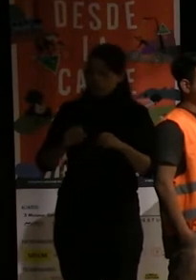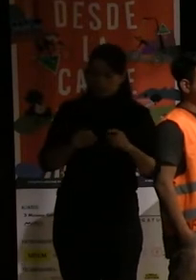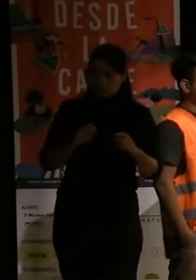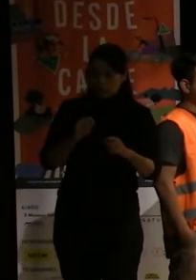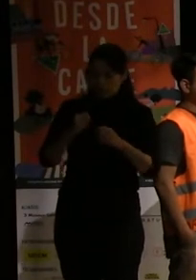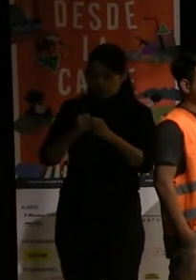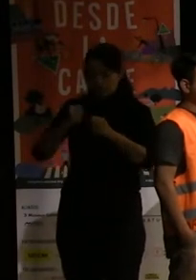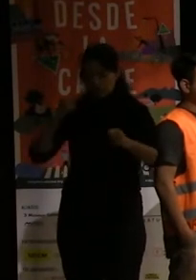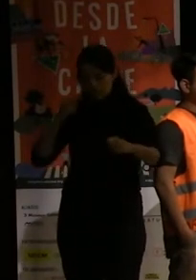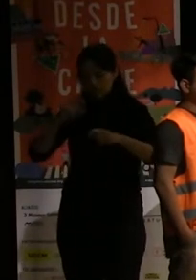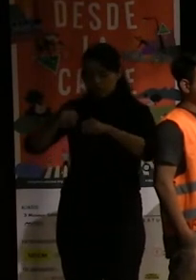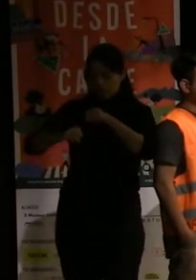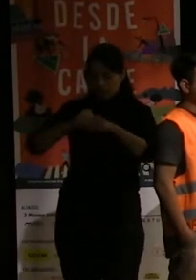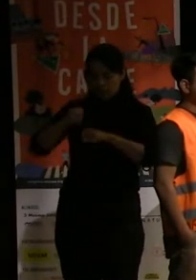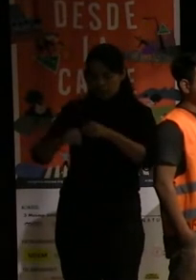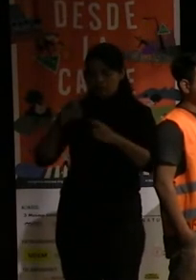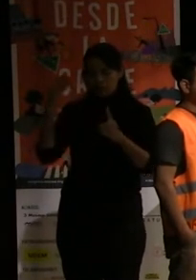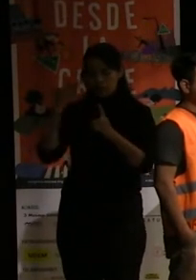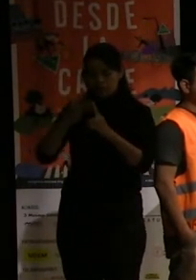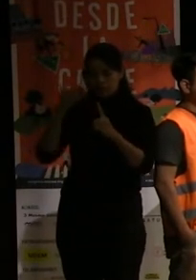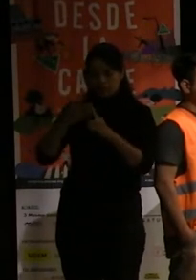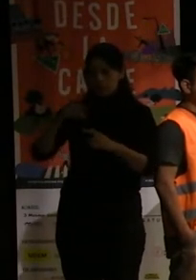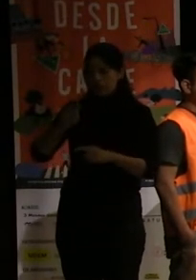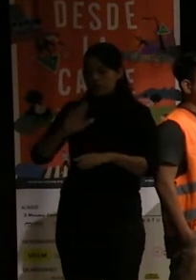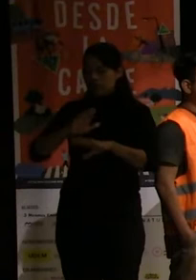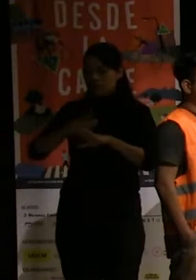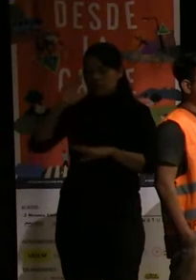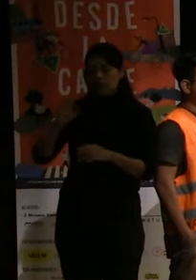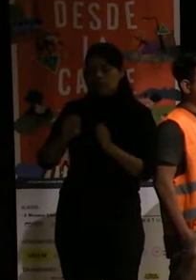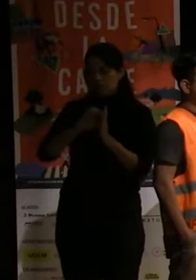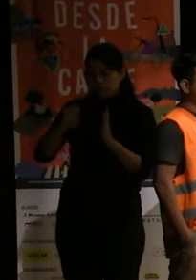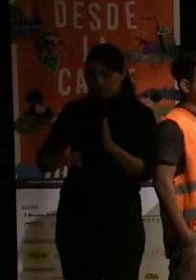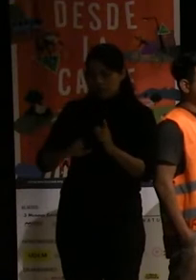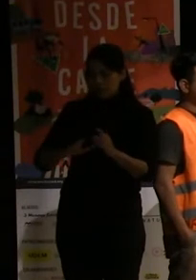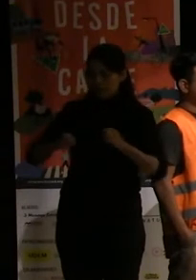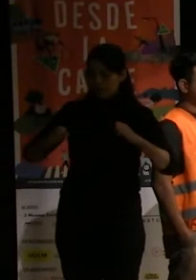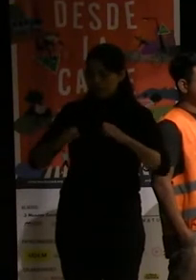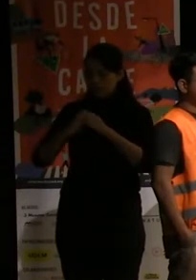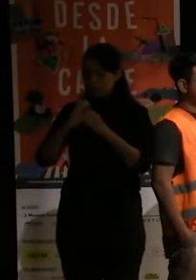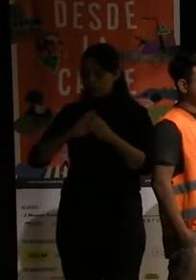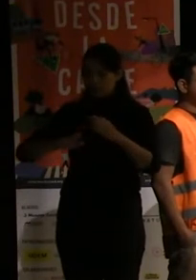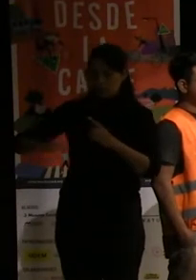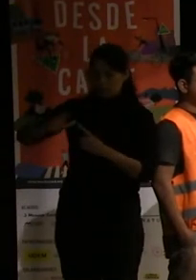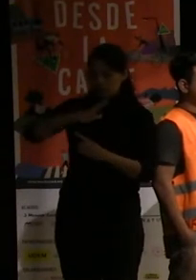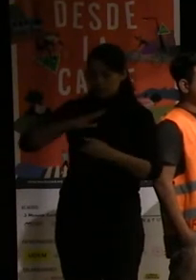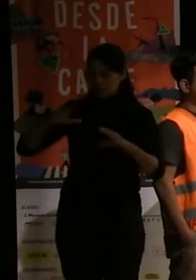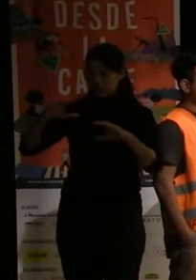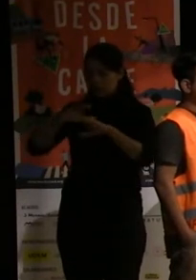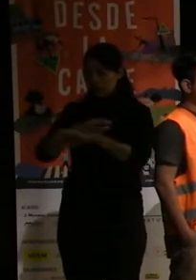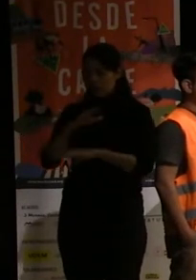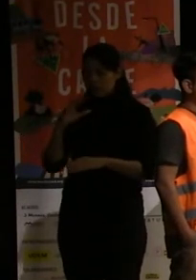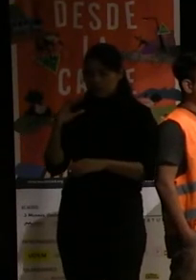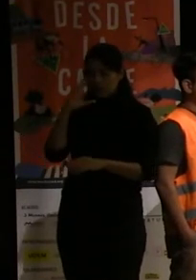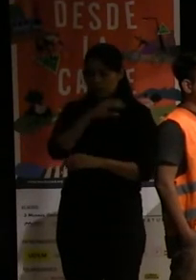es donde nos más nos enfocamos pero hay que ver otros temas está la emergencia el cambio climático está el tema y todos se vinculan ahorita lo